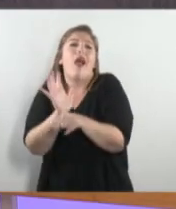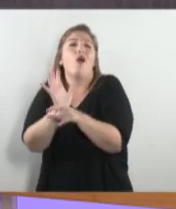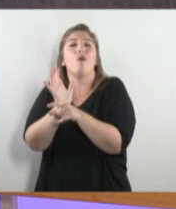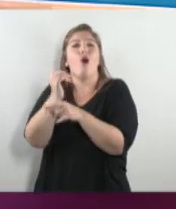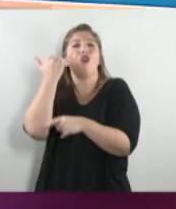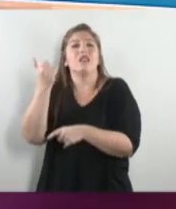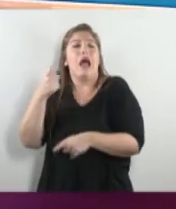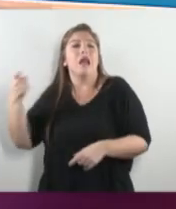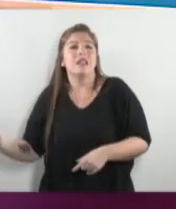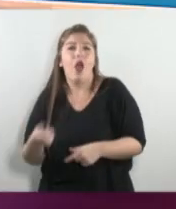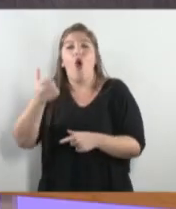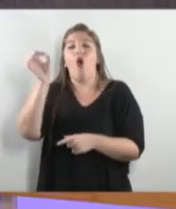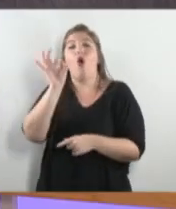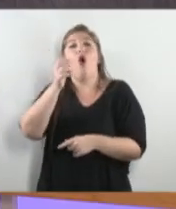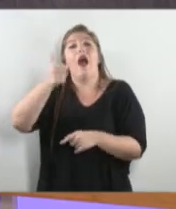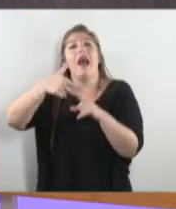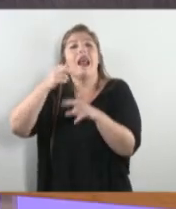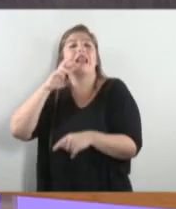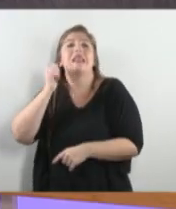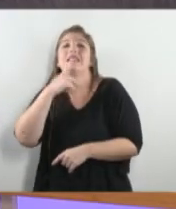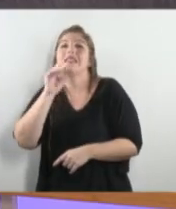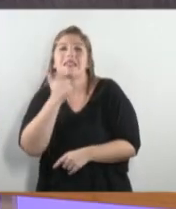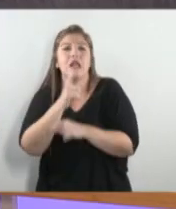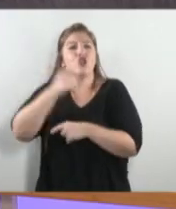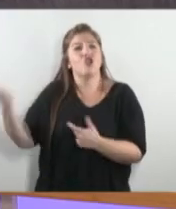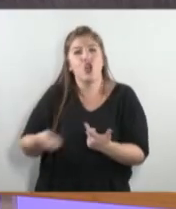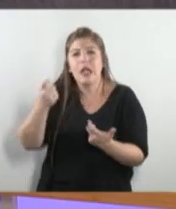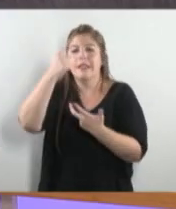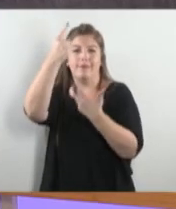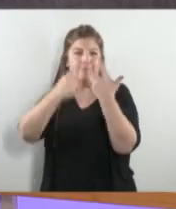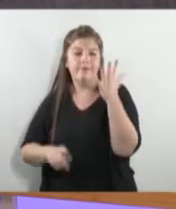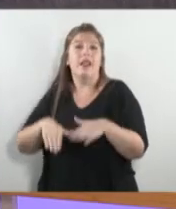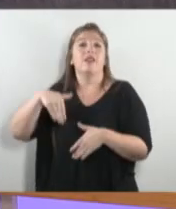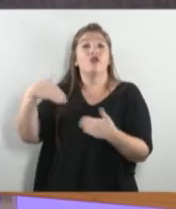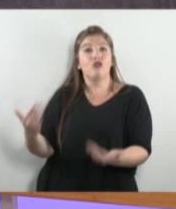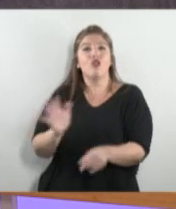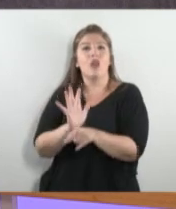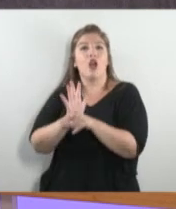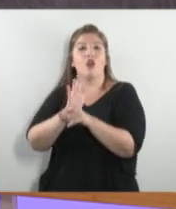sindicalizadas. Anarquistas, ¿no? Comunistas. Claro, anarquistas, socialistas. Entonces, uh-huh, se lo termina reivindicando al gaucho desde